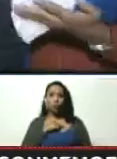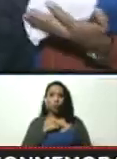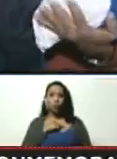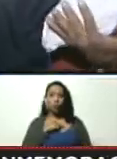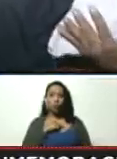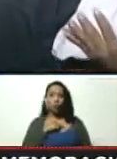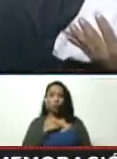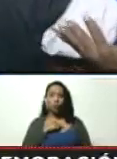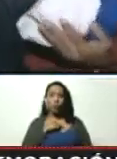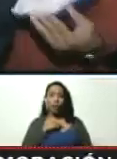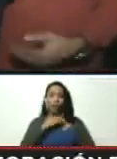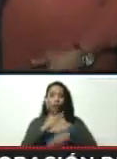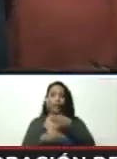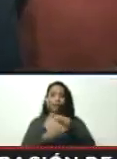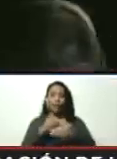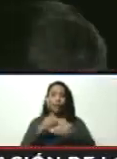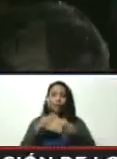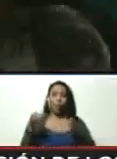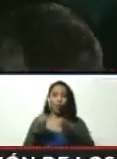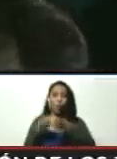tomados por el maestro,